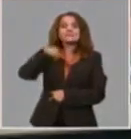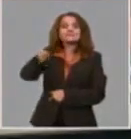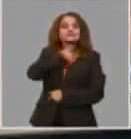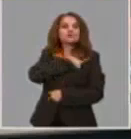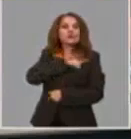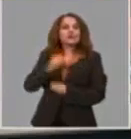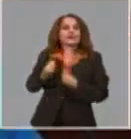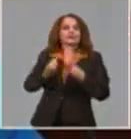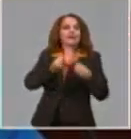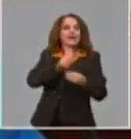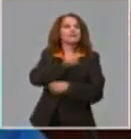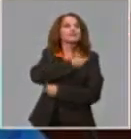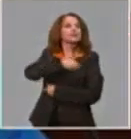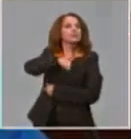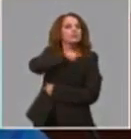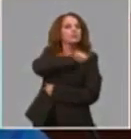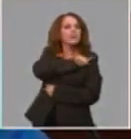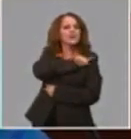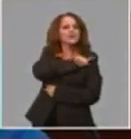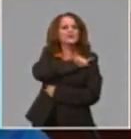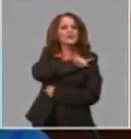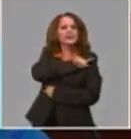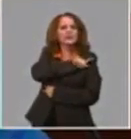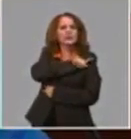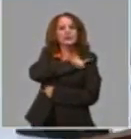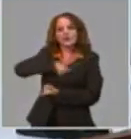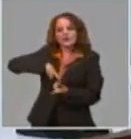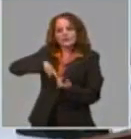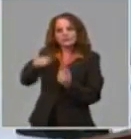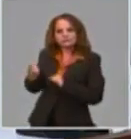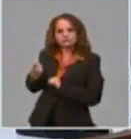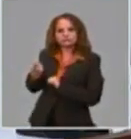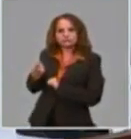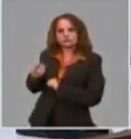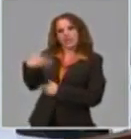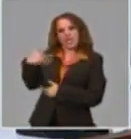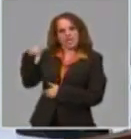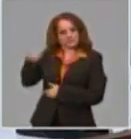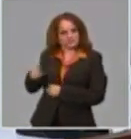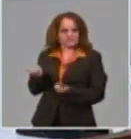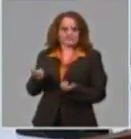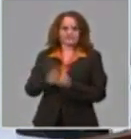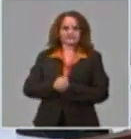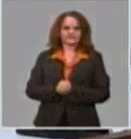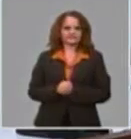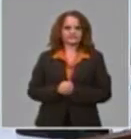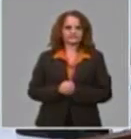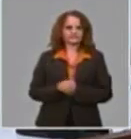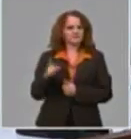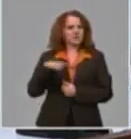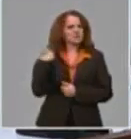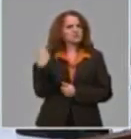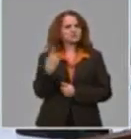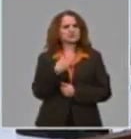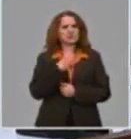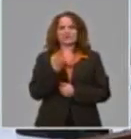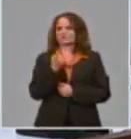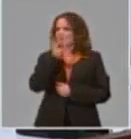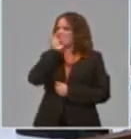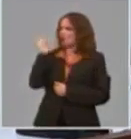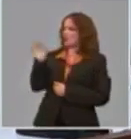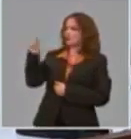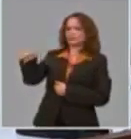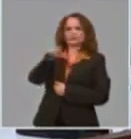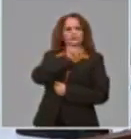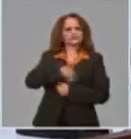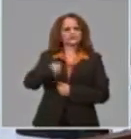pueblo tenga ese sentimiento hacia él. Y aquí nunca se actúa ni se actuará motivados por el odio o sembrando